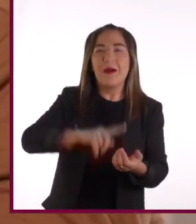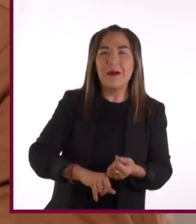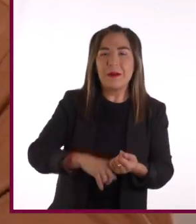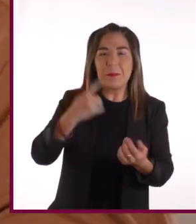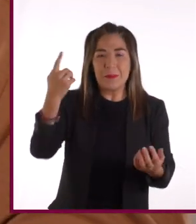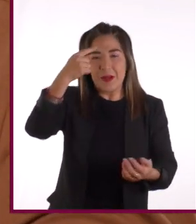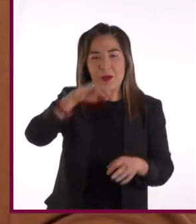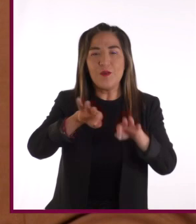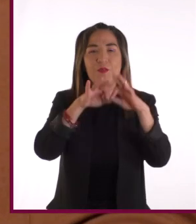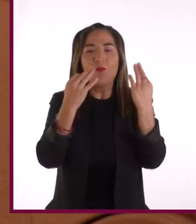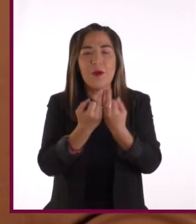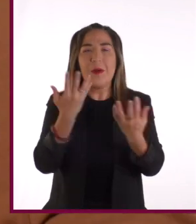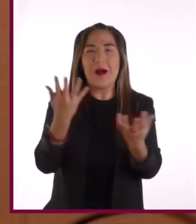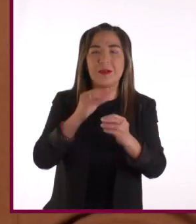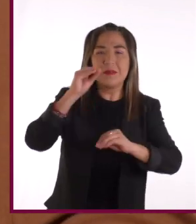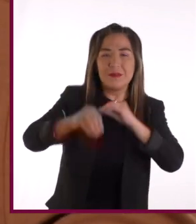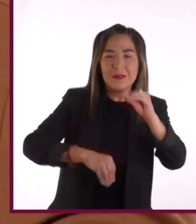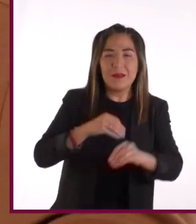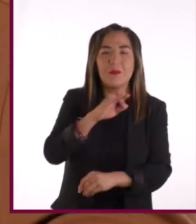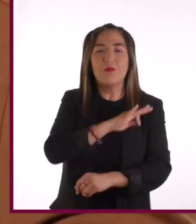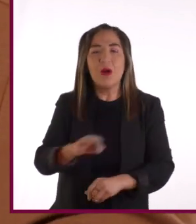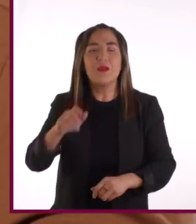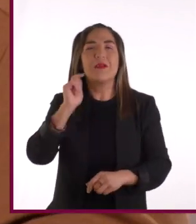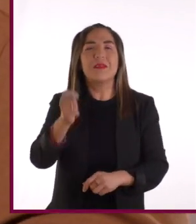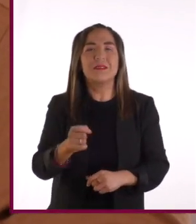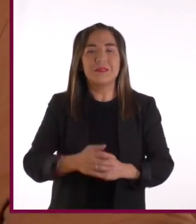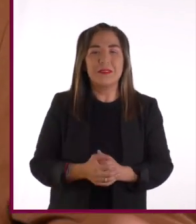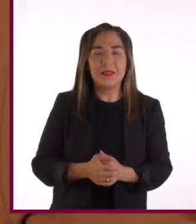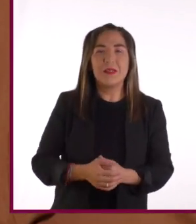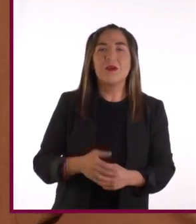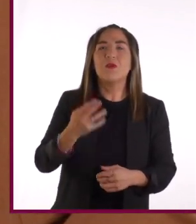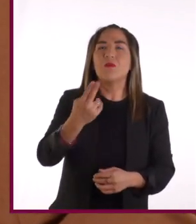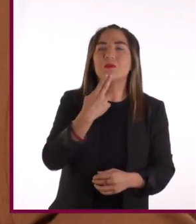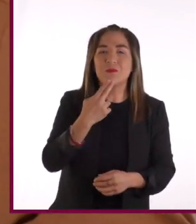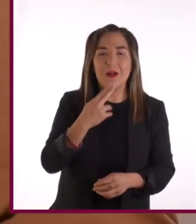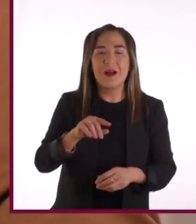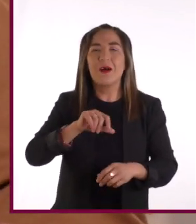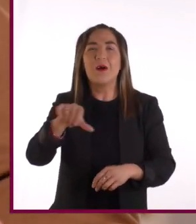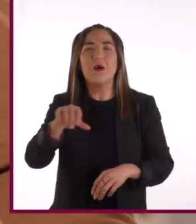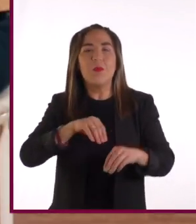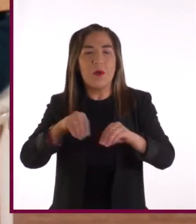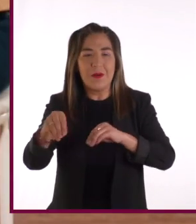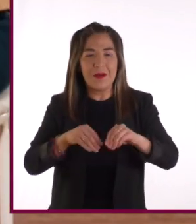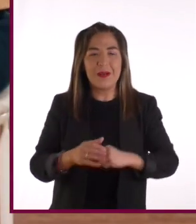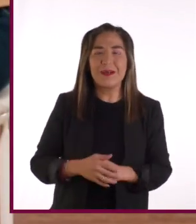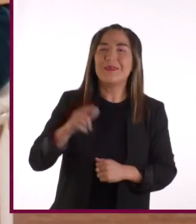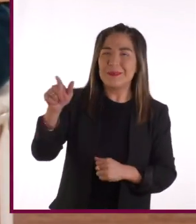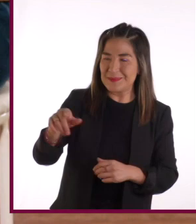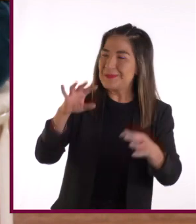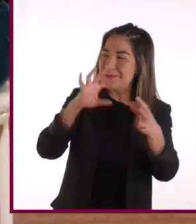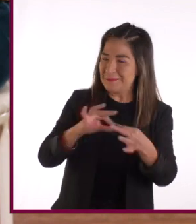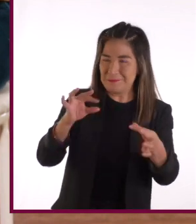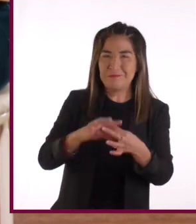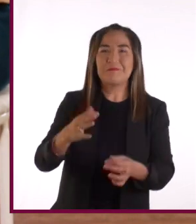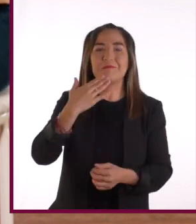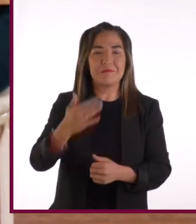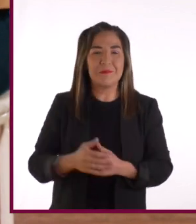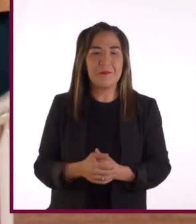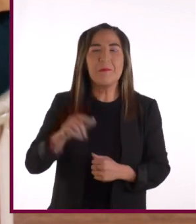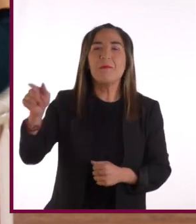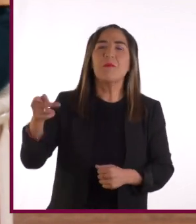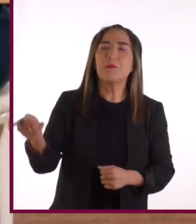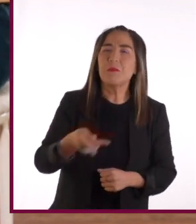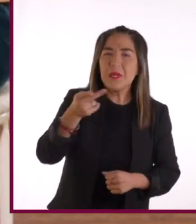un puente que creamos y diseñamos e ingeniamos para que podamos cruzar de un lado al otro del camino. Me gustan las analogías que haces,